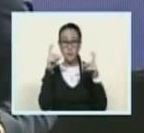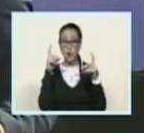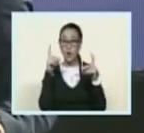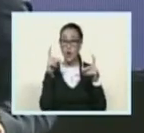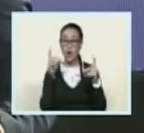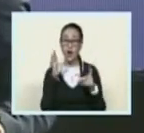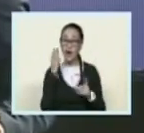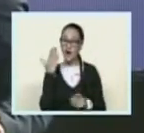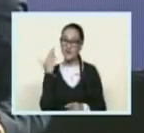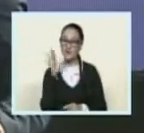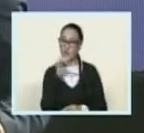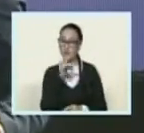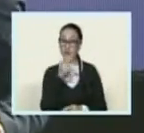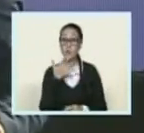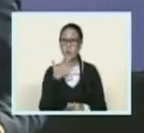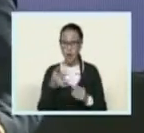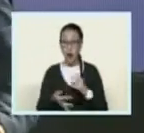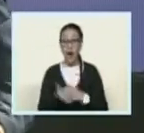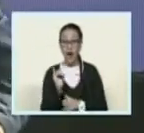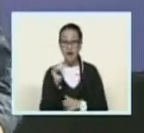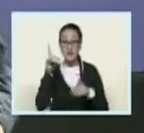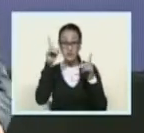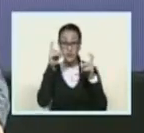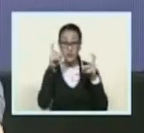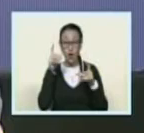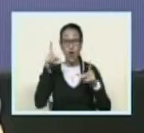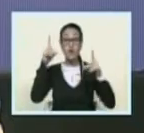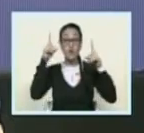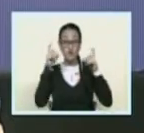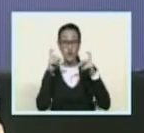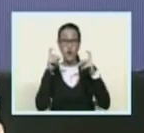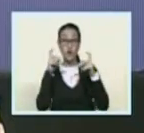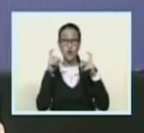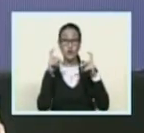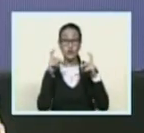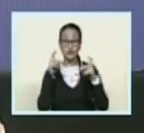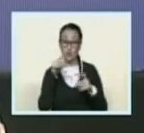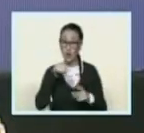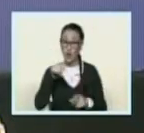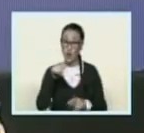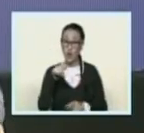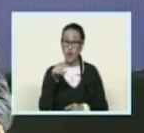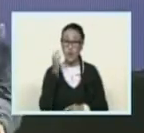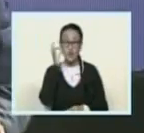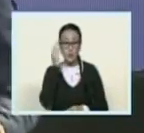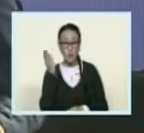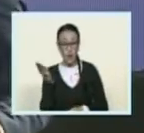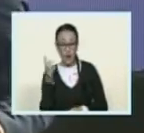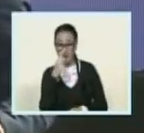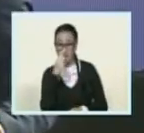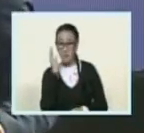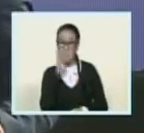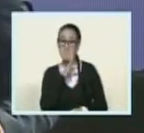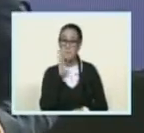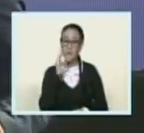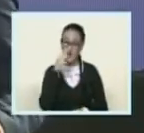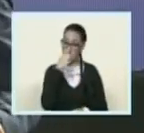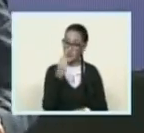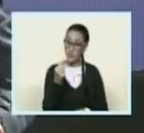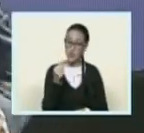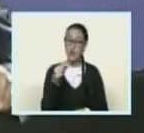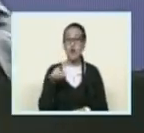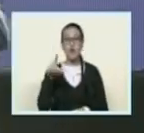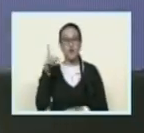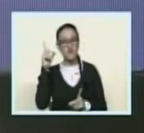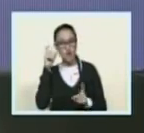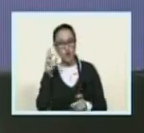existiera, la foto del Ejército Libertador, la foto de Paula Correa, la foto de Ezequiel